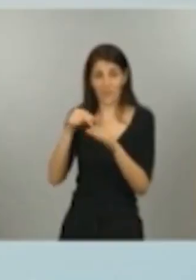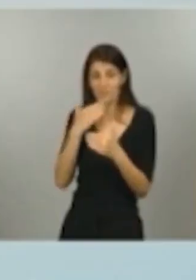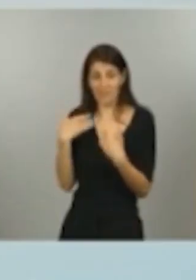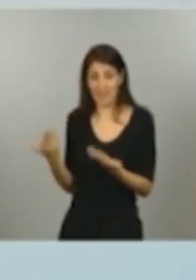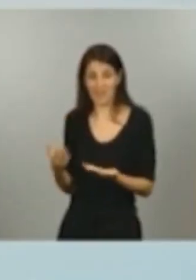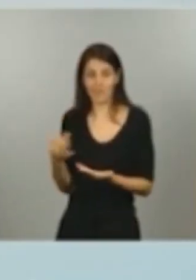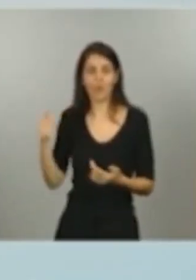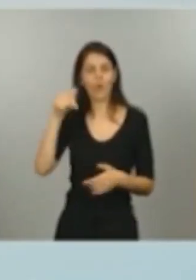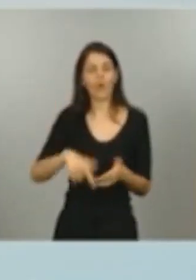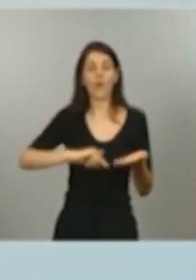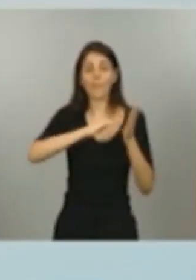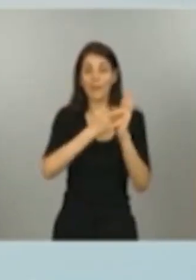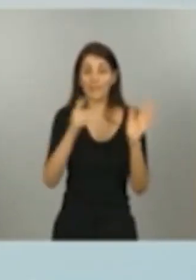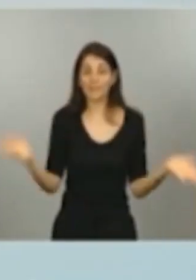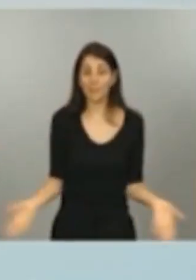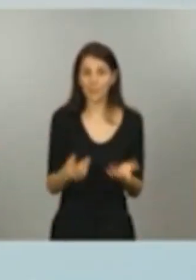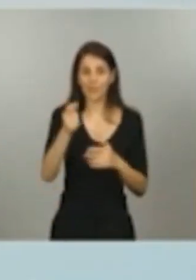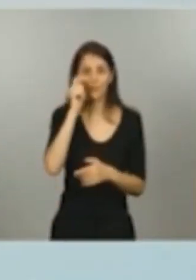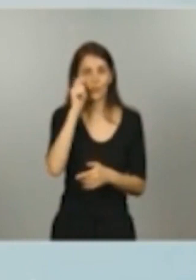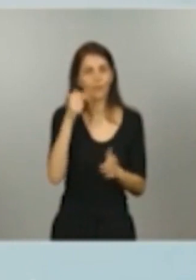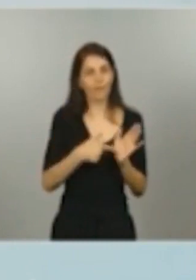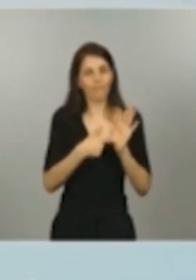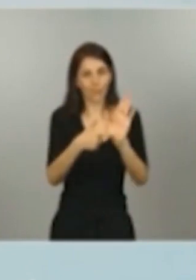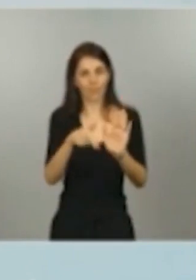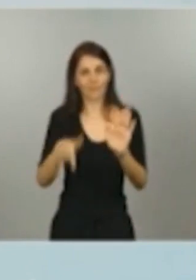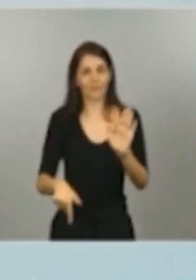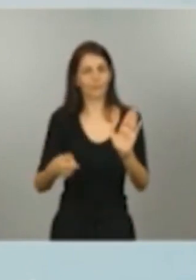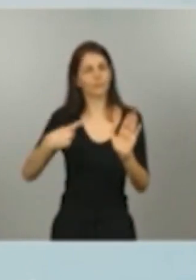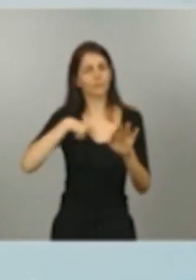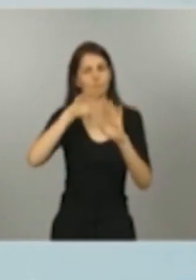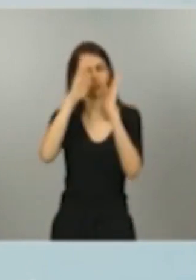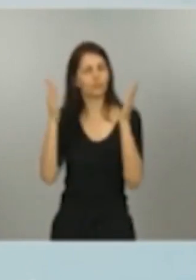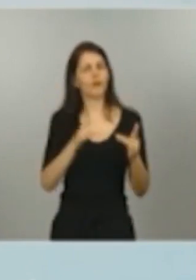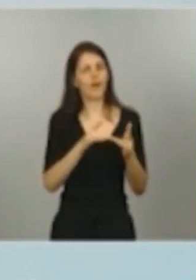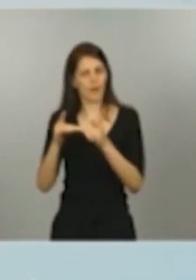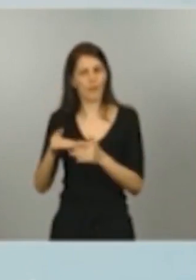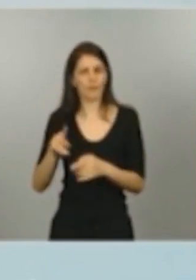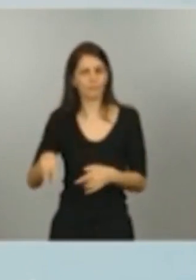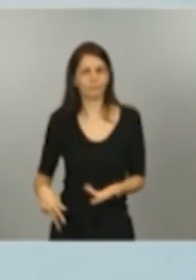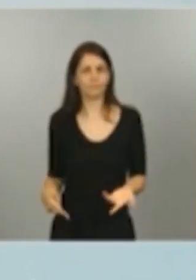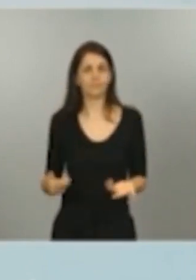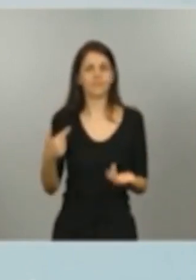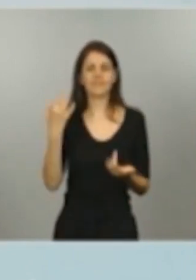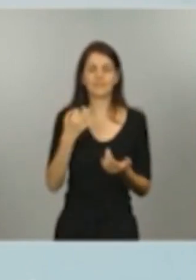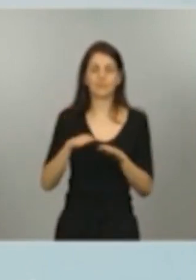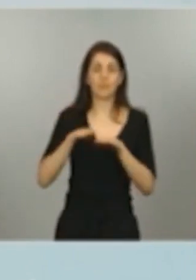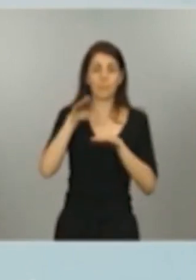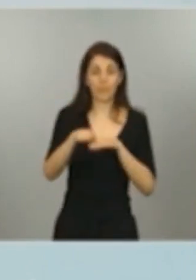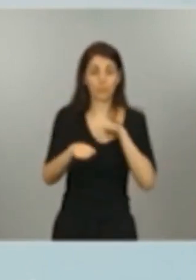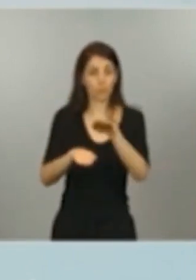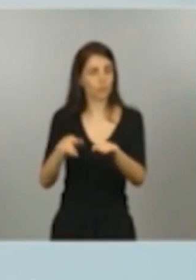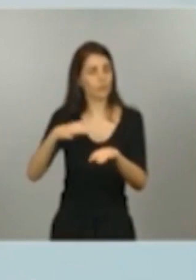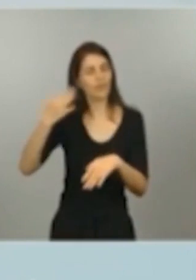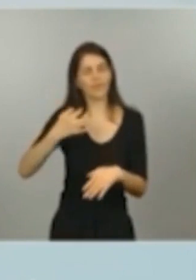somos líderes mundiales y por eso cada paso que vemos será un paso seguro lo daremos siempre con responsabilidad con